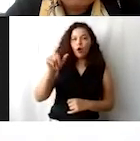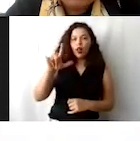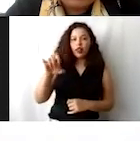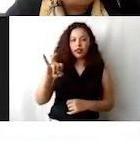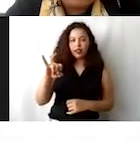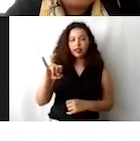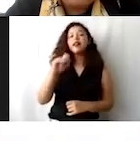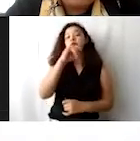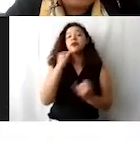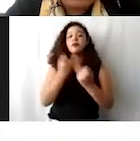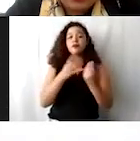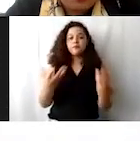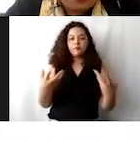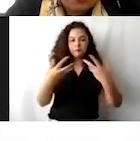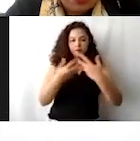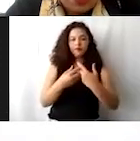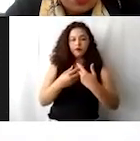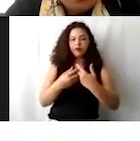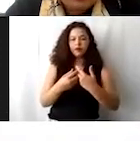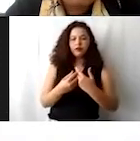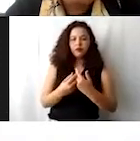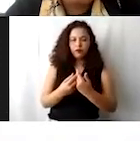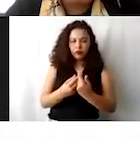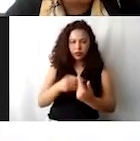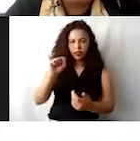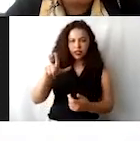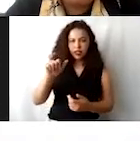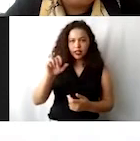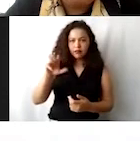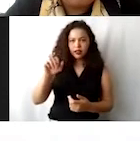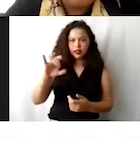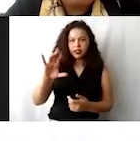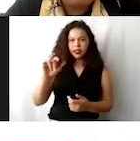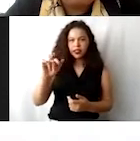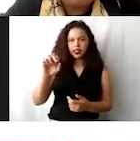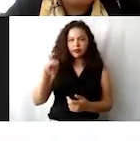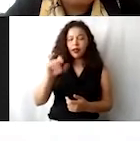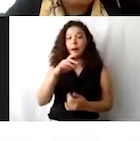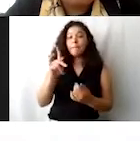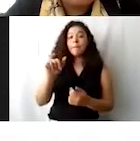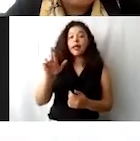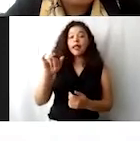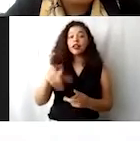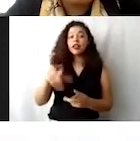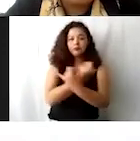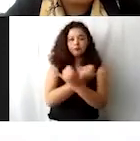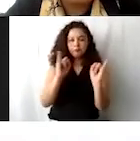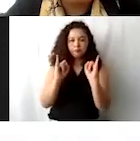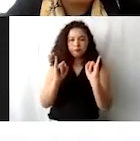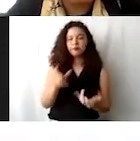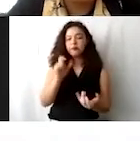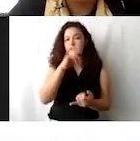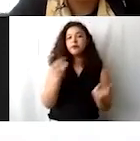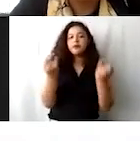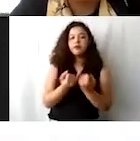del despacho Salas Márquez y Chamo, perito independiente en materia contable de asuntos judiciales, locales